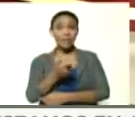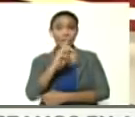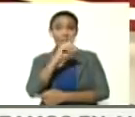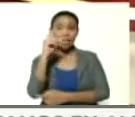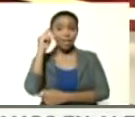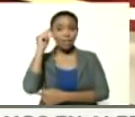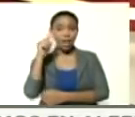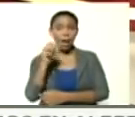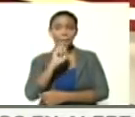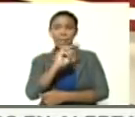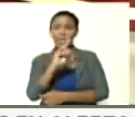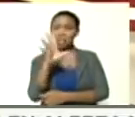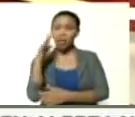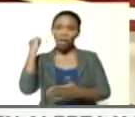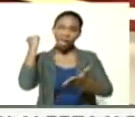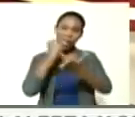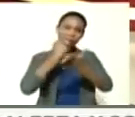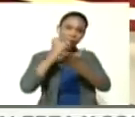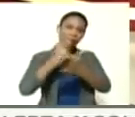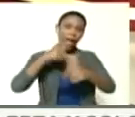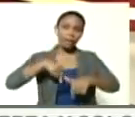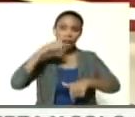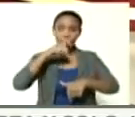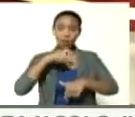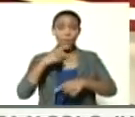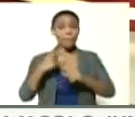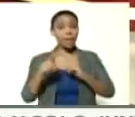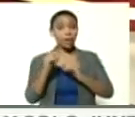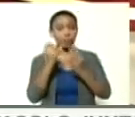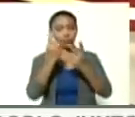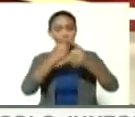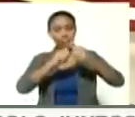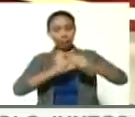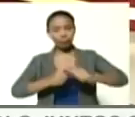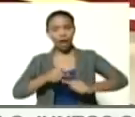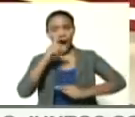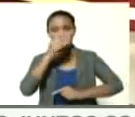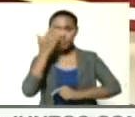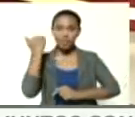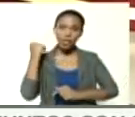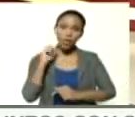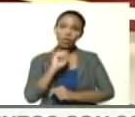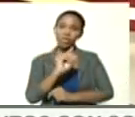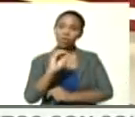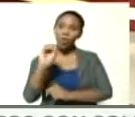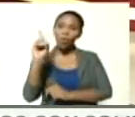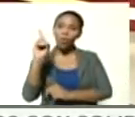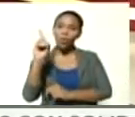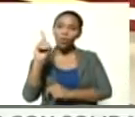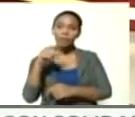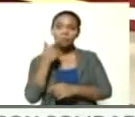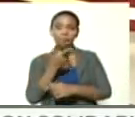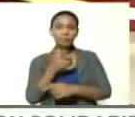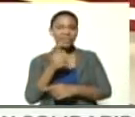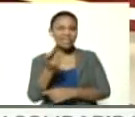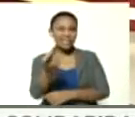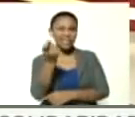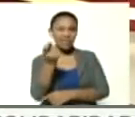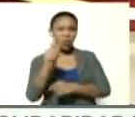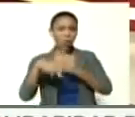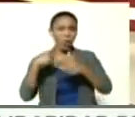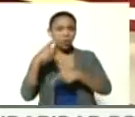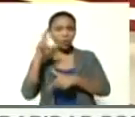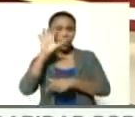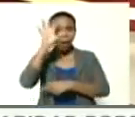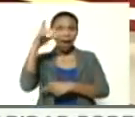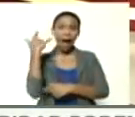van 25 masacres de este año. Pero contando las 76 del año pasado, van 101. Es decir, ningún otro país tiene